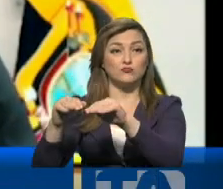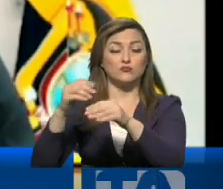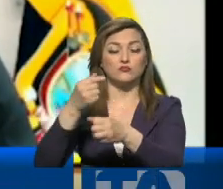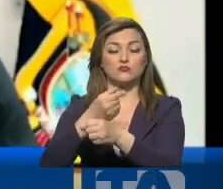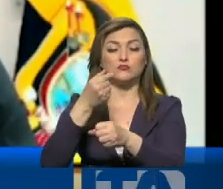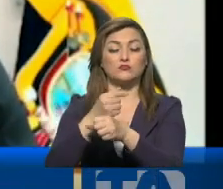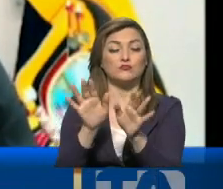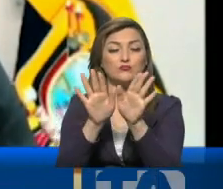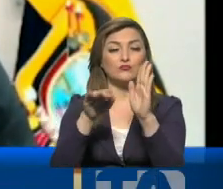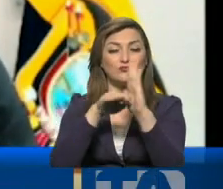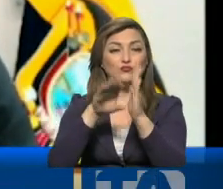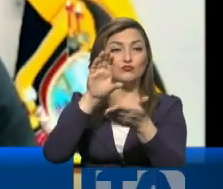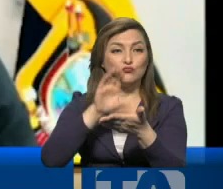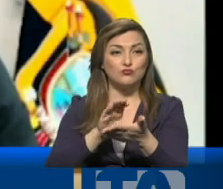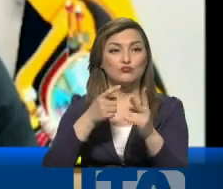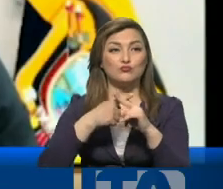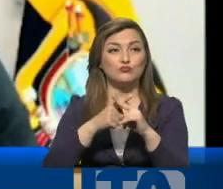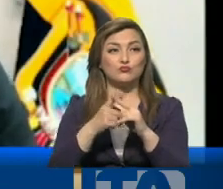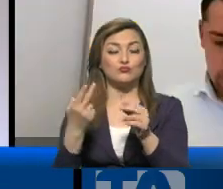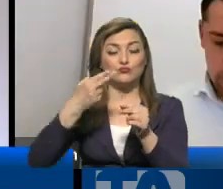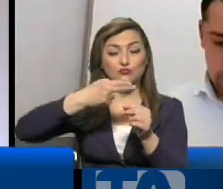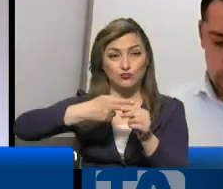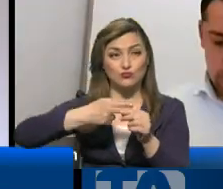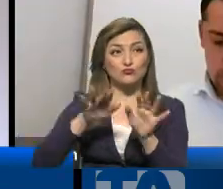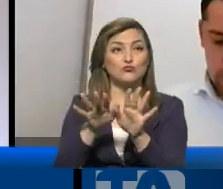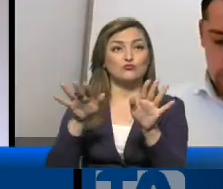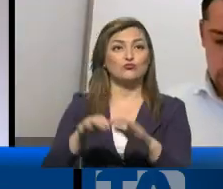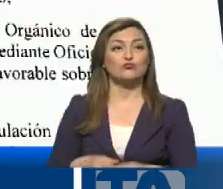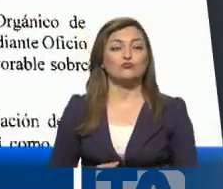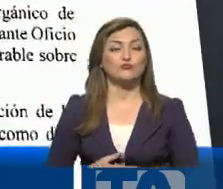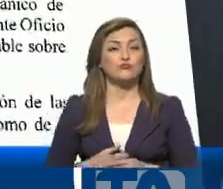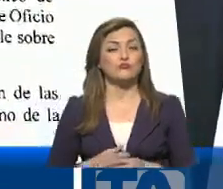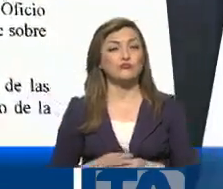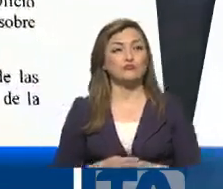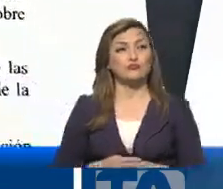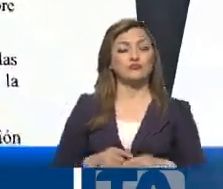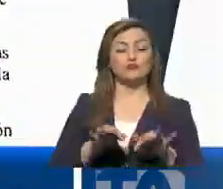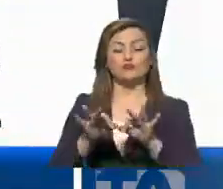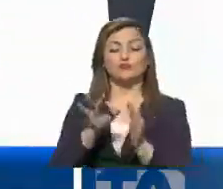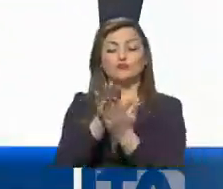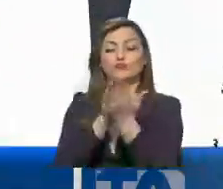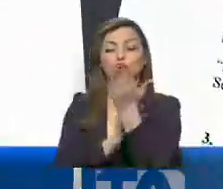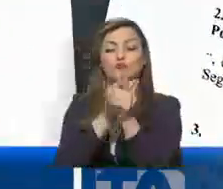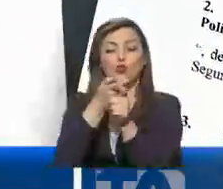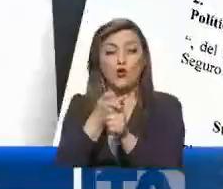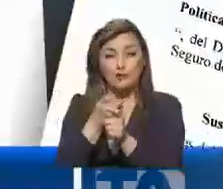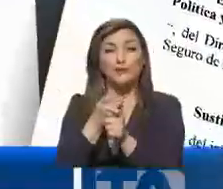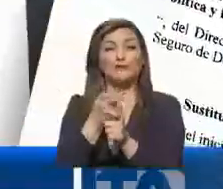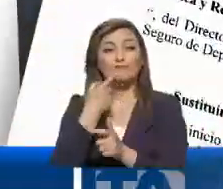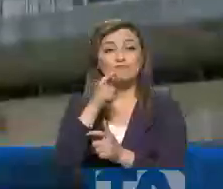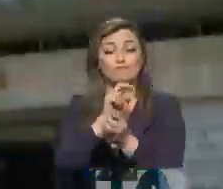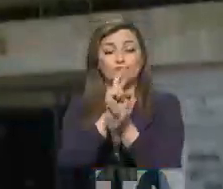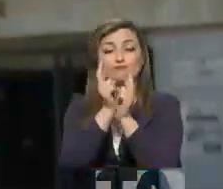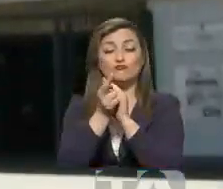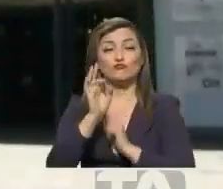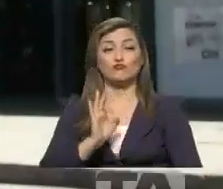gerente general del Banco Central empezó su intervención ante el Pleno de la Asamblea. Ella explicó el proyecto urgente y dijo que son